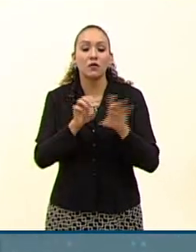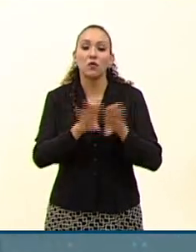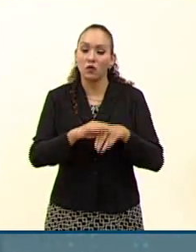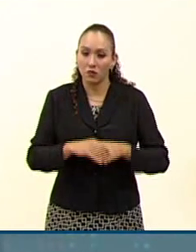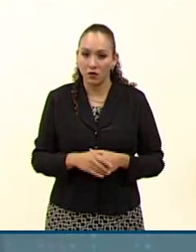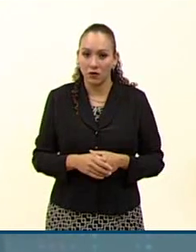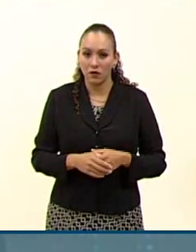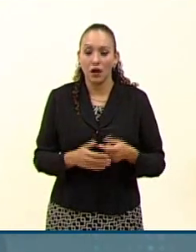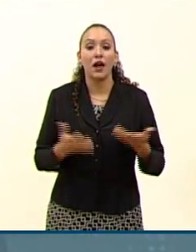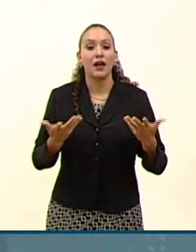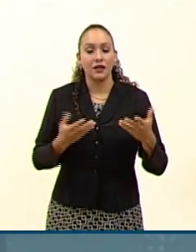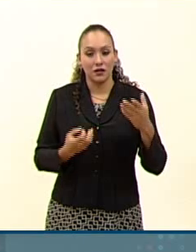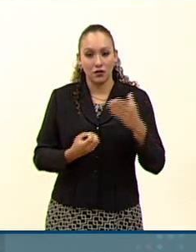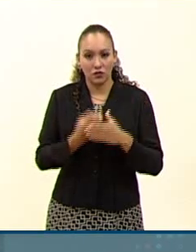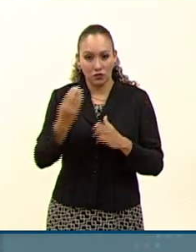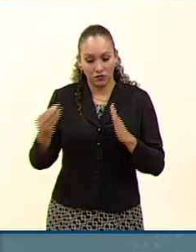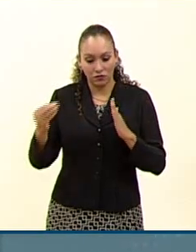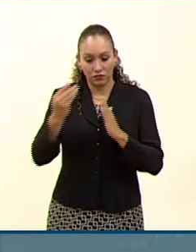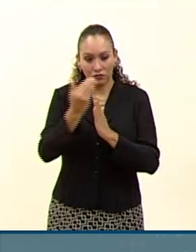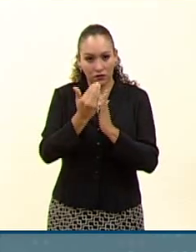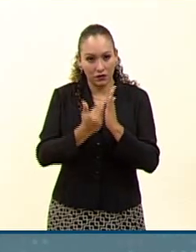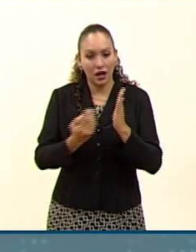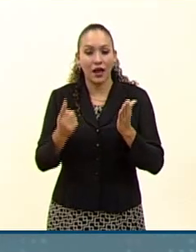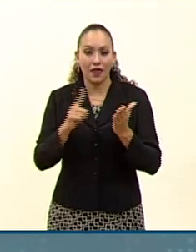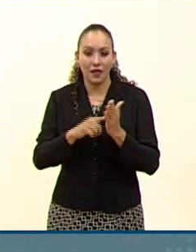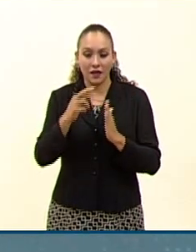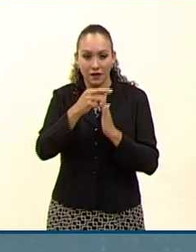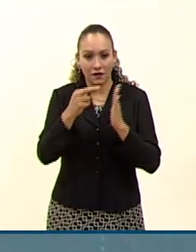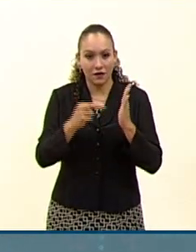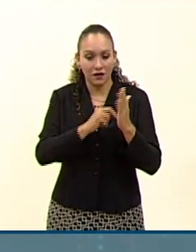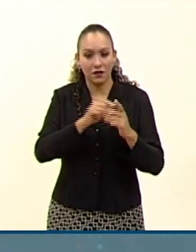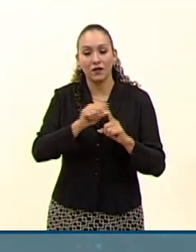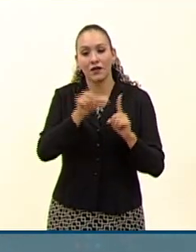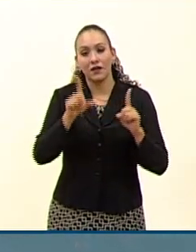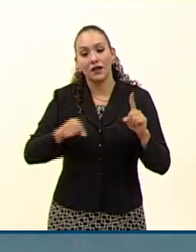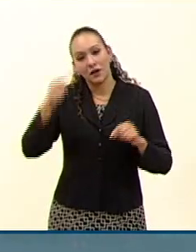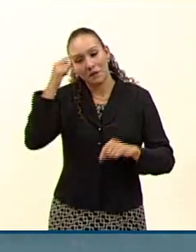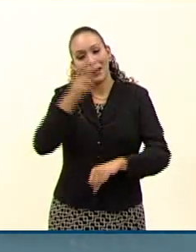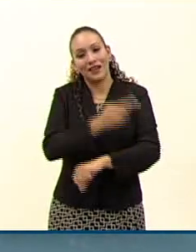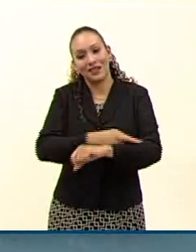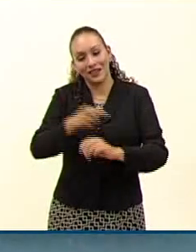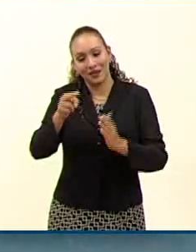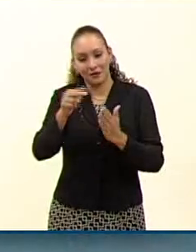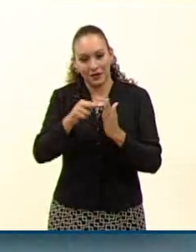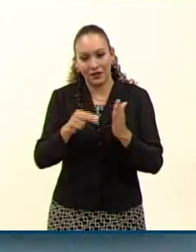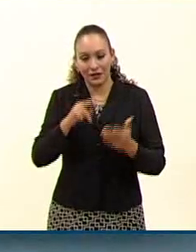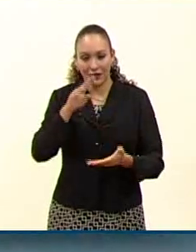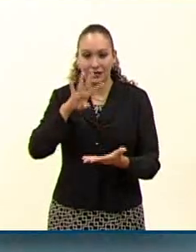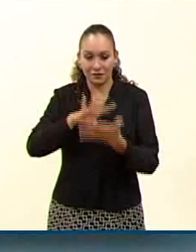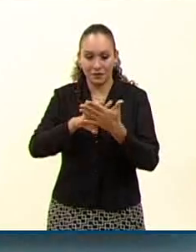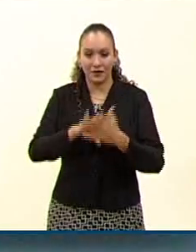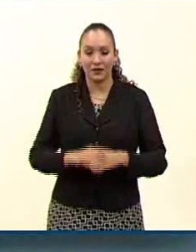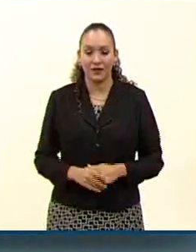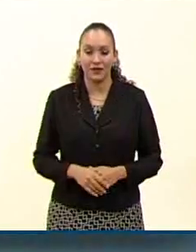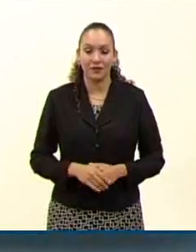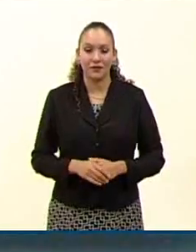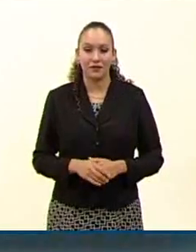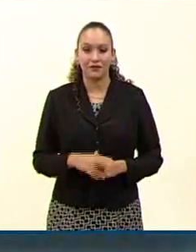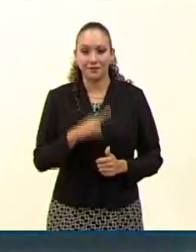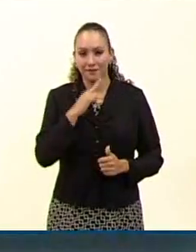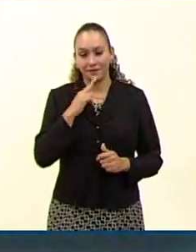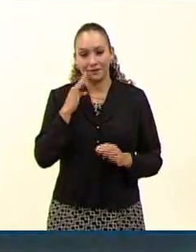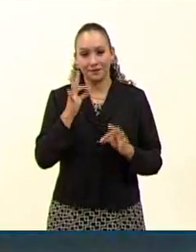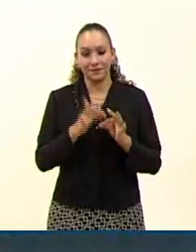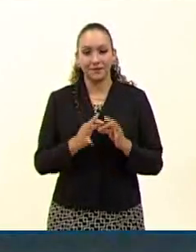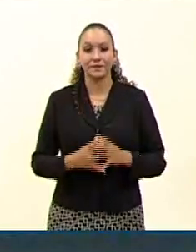de la actualización de los criterios en el Código Nacional de Procedimientos Penales. Para el canal del Poder Judicial de la Federación,